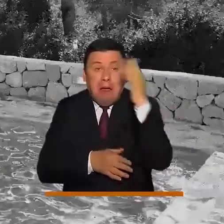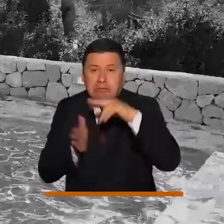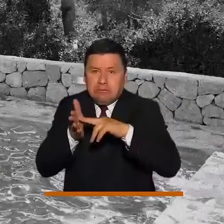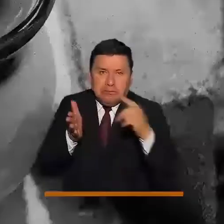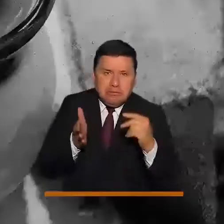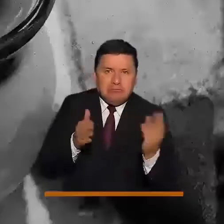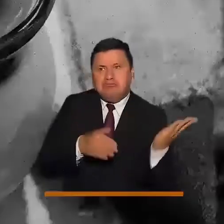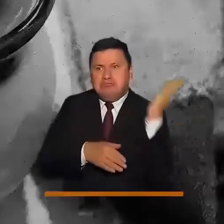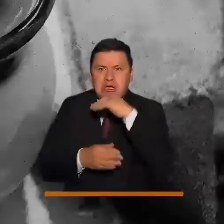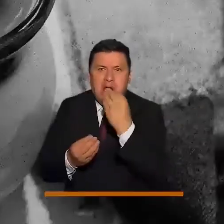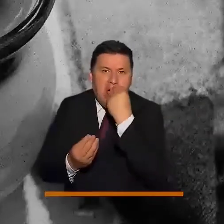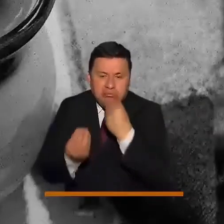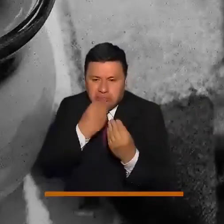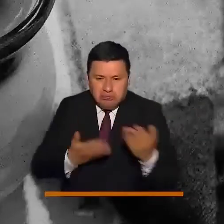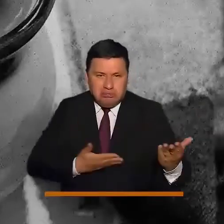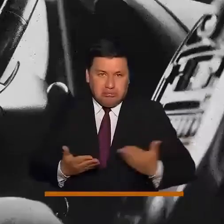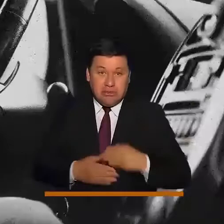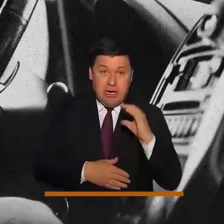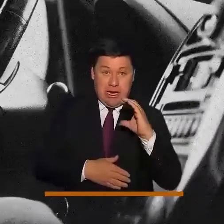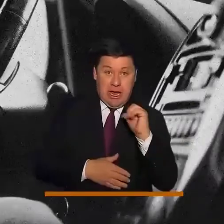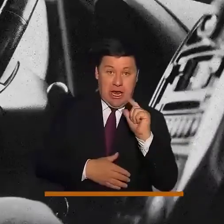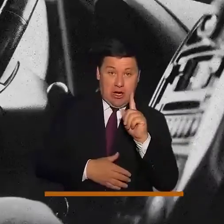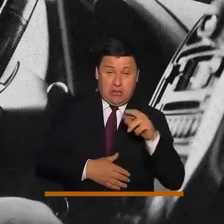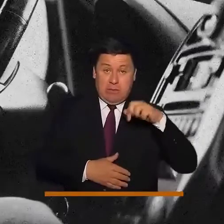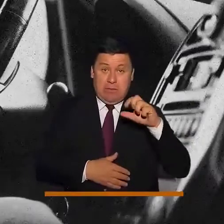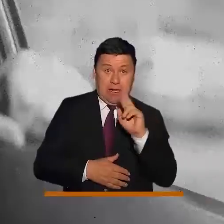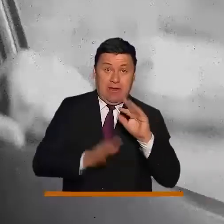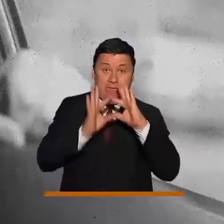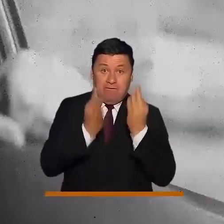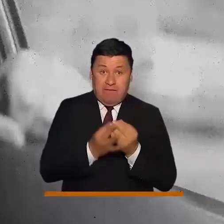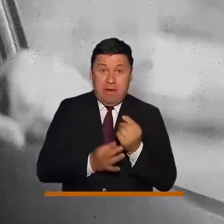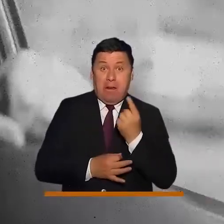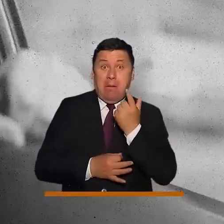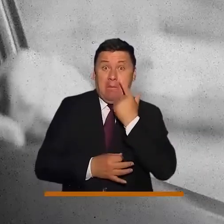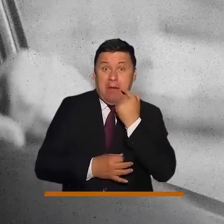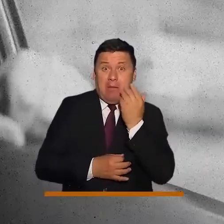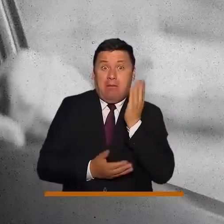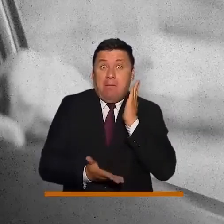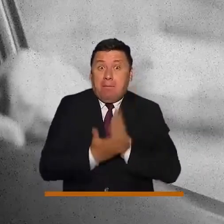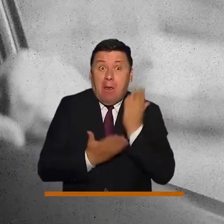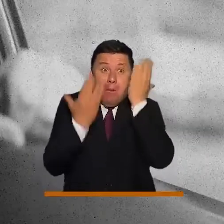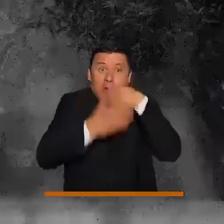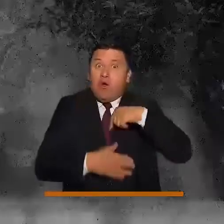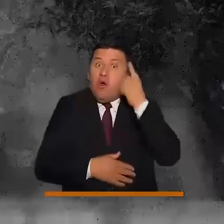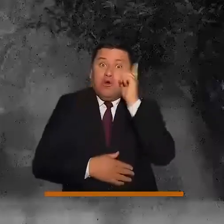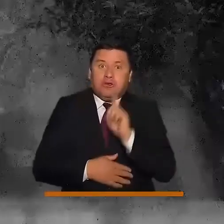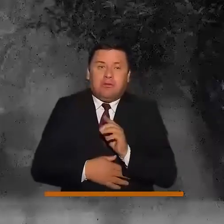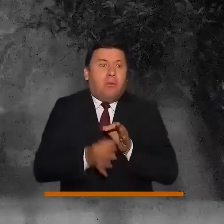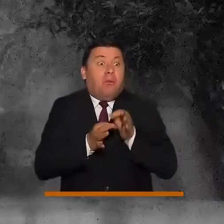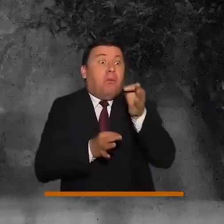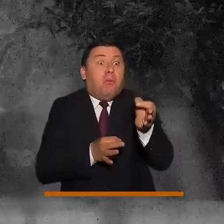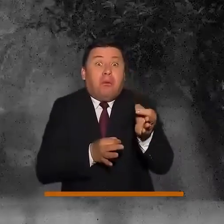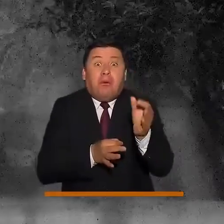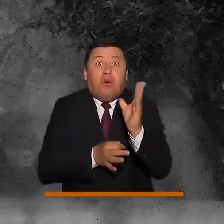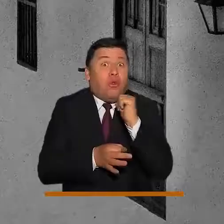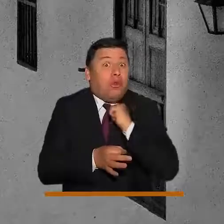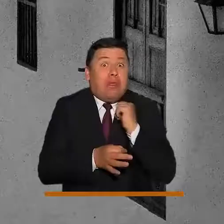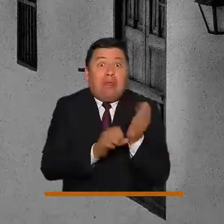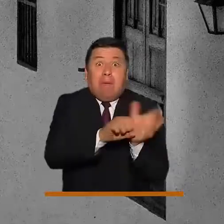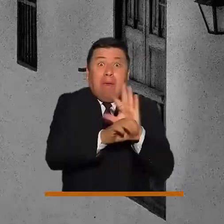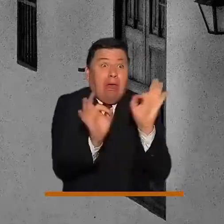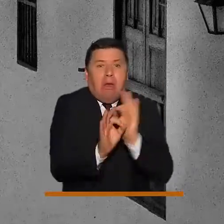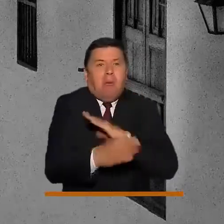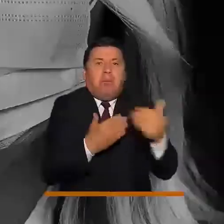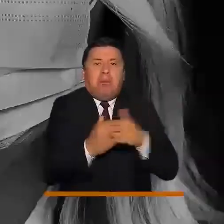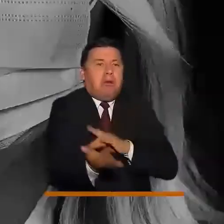a la piscina. Van a comer a la panadería. Carlos Pérez, el padre, es asintomático. Él no lo sabe y llevó el virus a un pueblo donde no